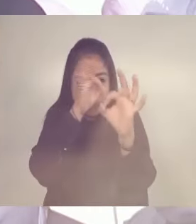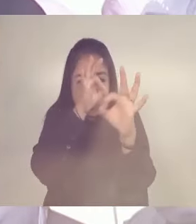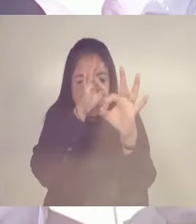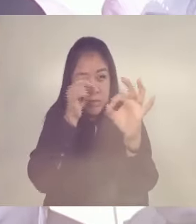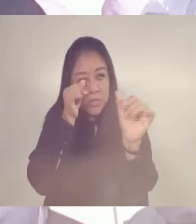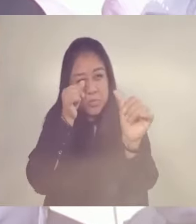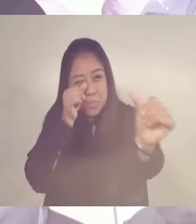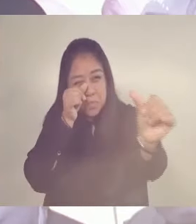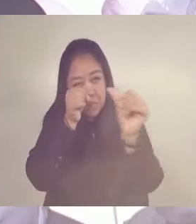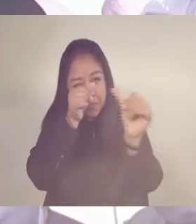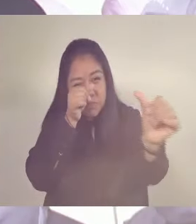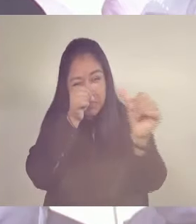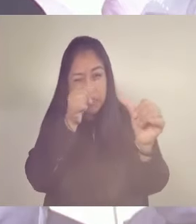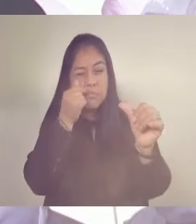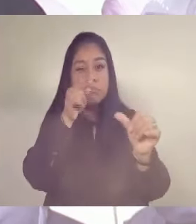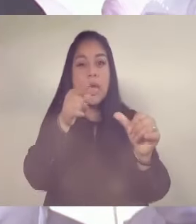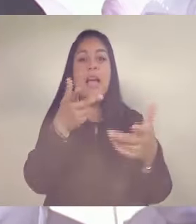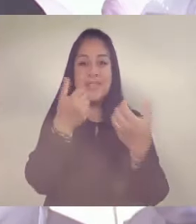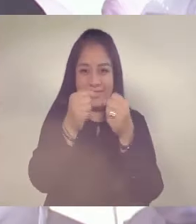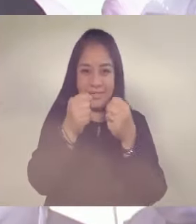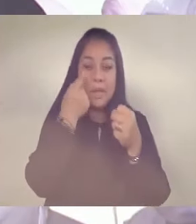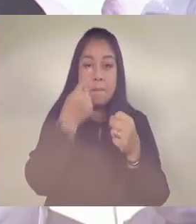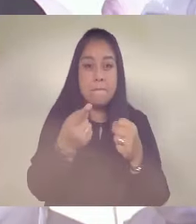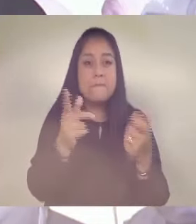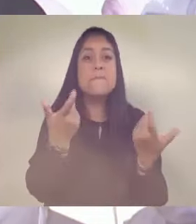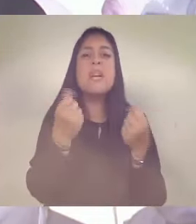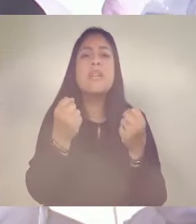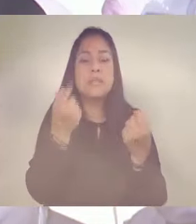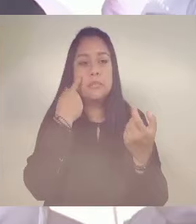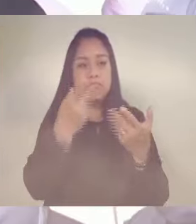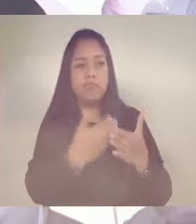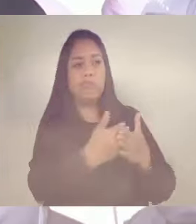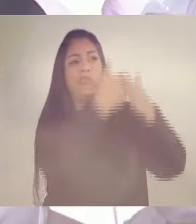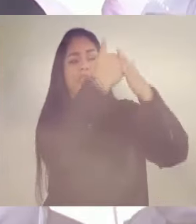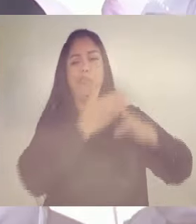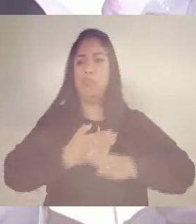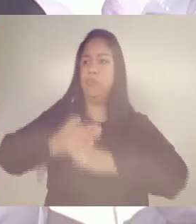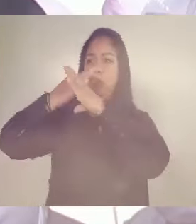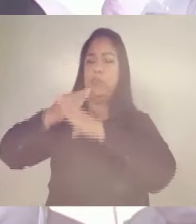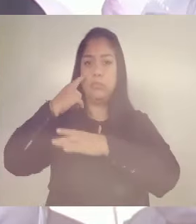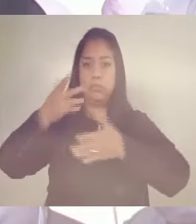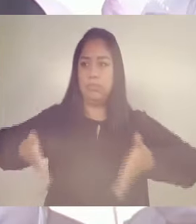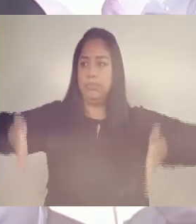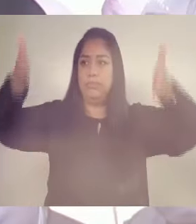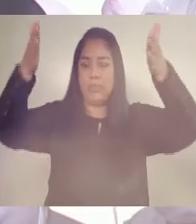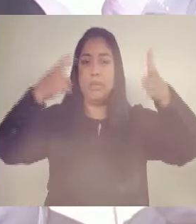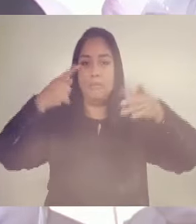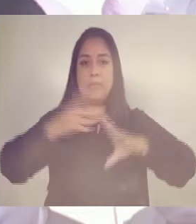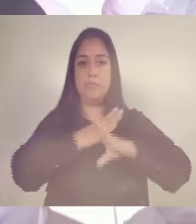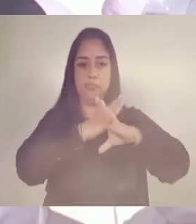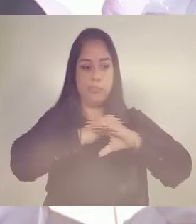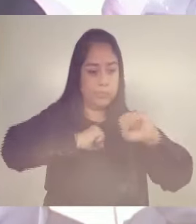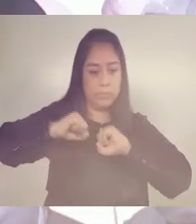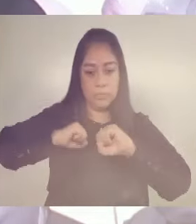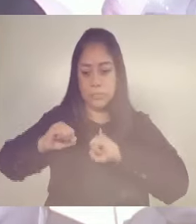mediciones acerca de lo que se va a tener que hacer para levantar los muros de contención y realizar las actividades de relleno.